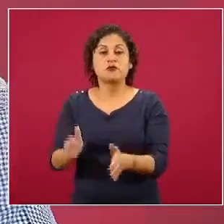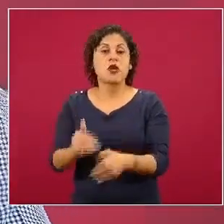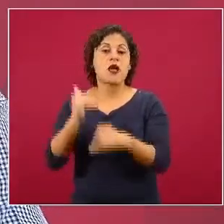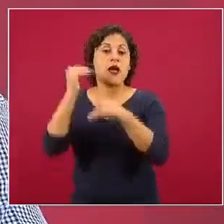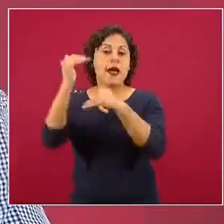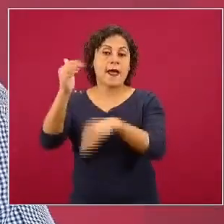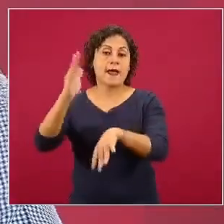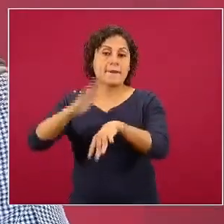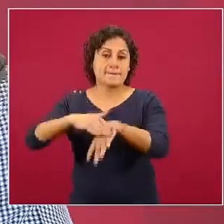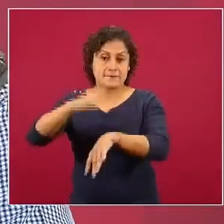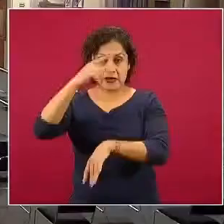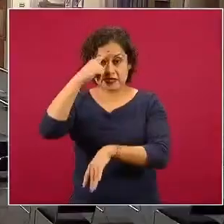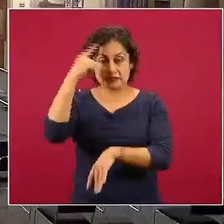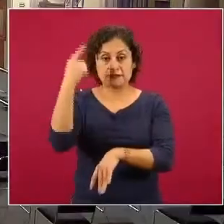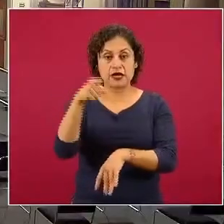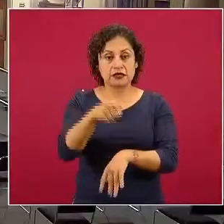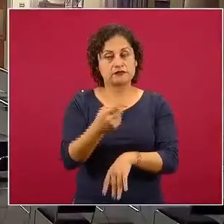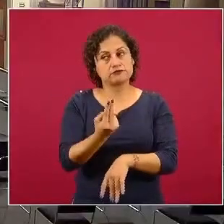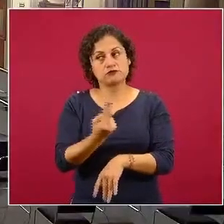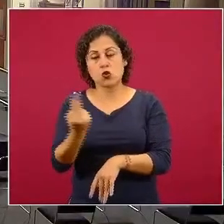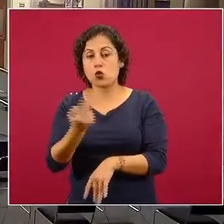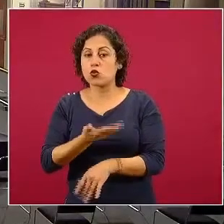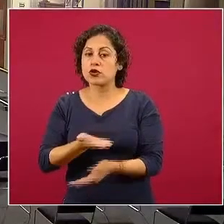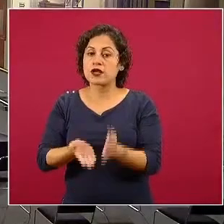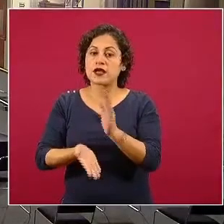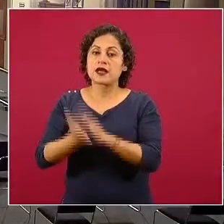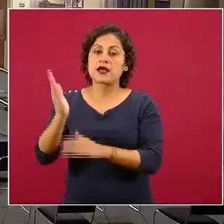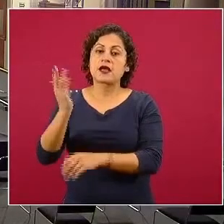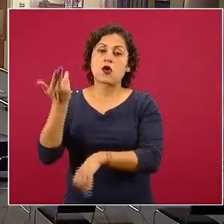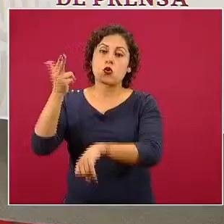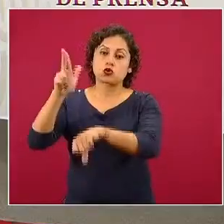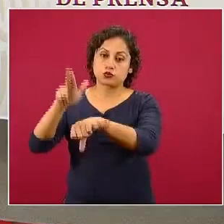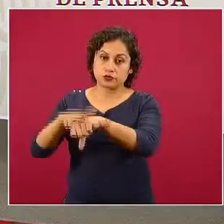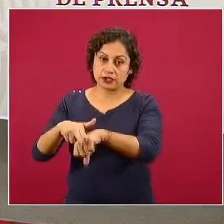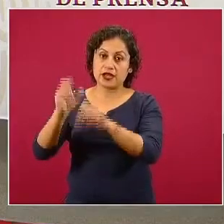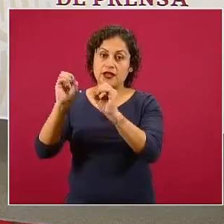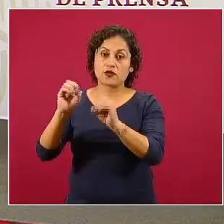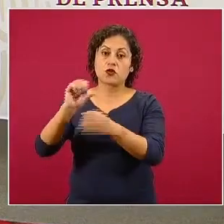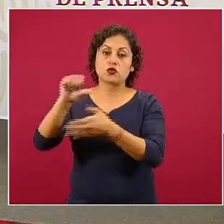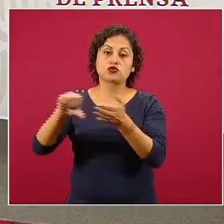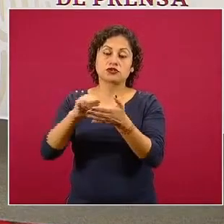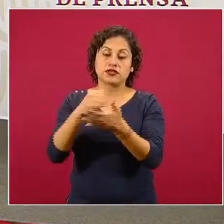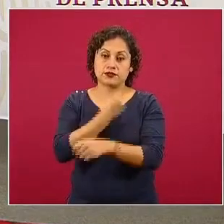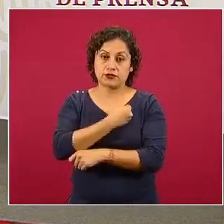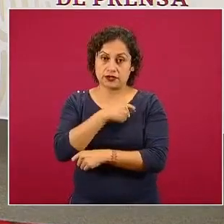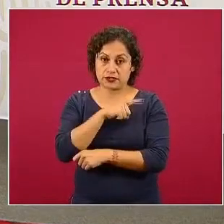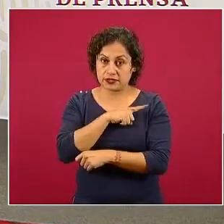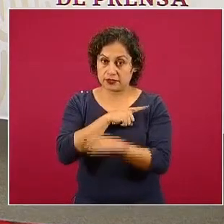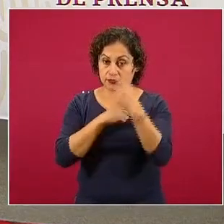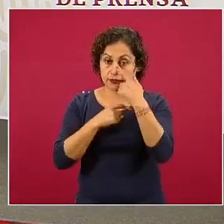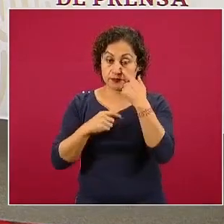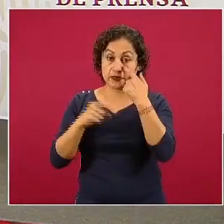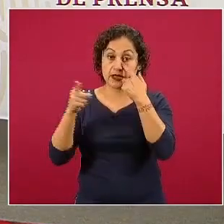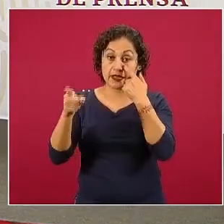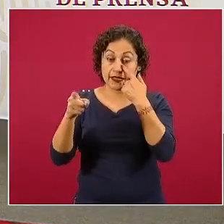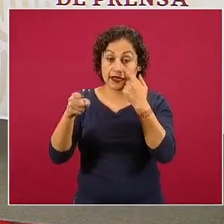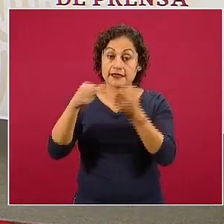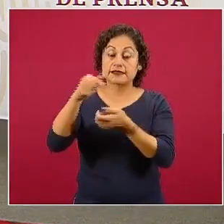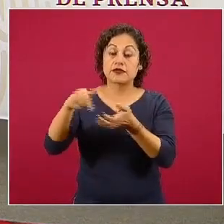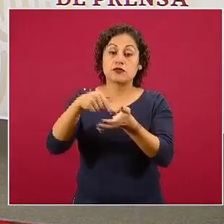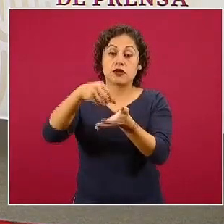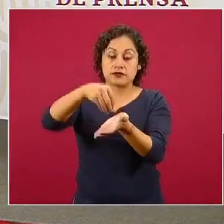cuando finalmente llegan a una unidad hospitalaria o a un centro de salud institucional, que es el que registra